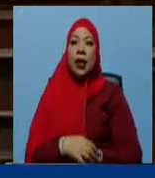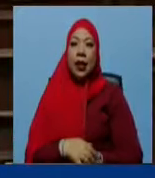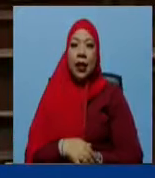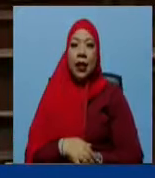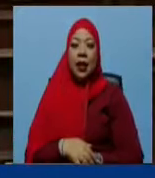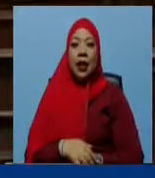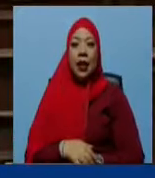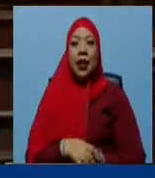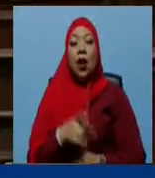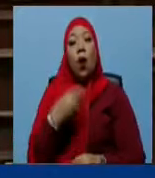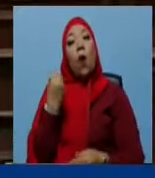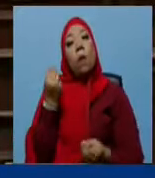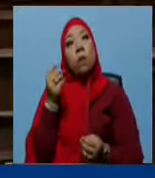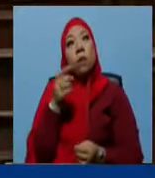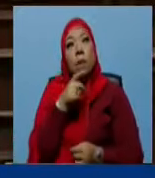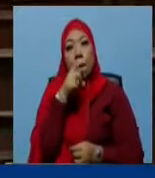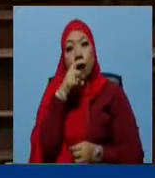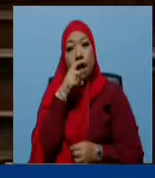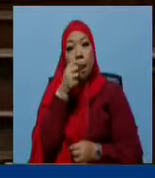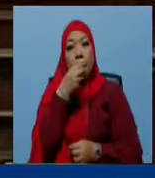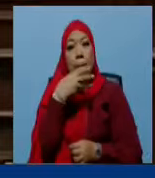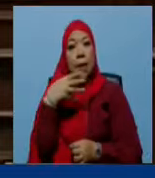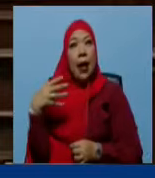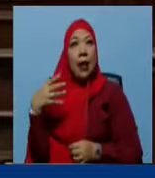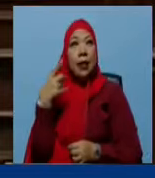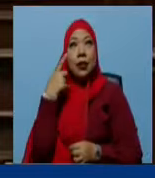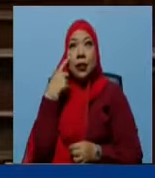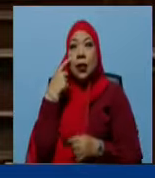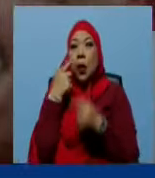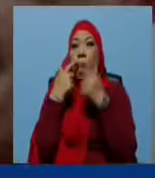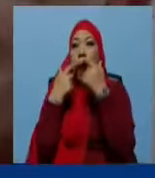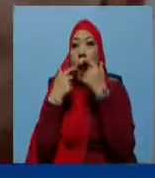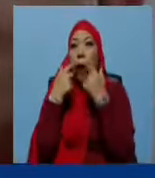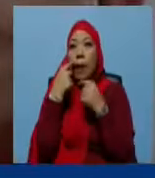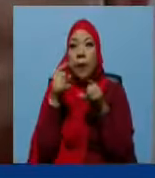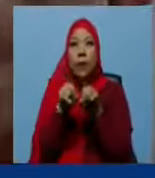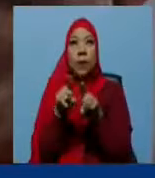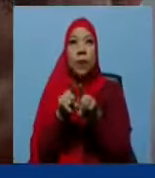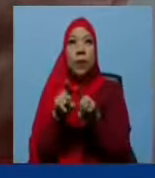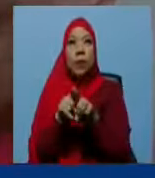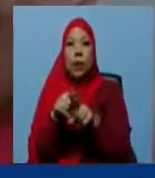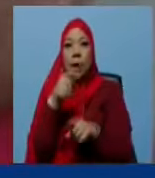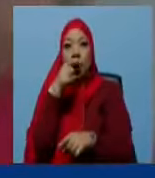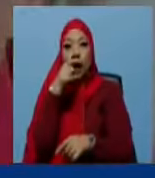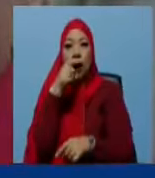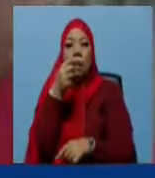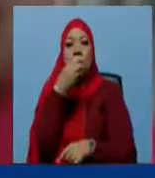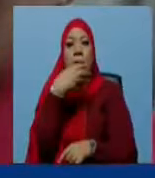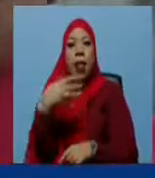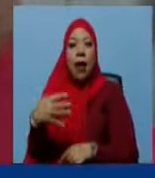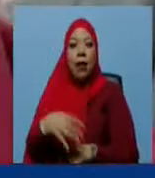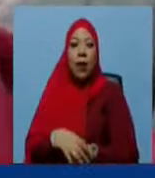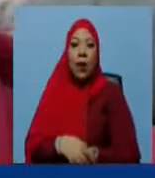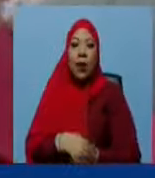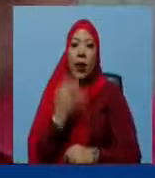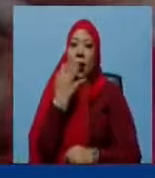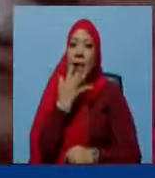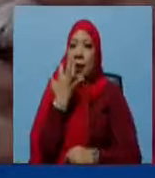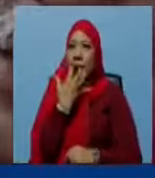Merente se le puso el bigote blanco, vale. Mira, yo voy por allá. Voy igualito para el bigote blanco.